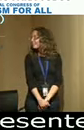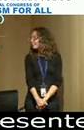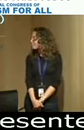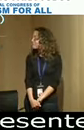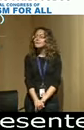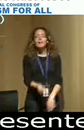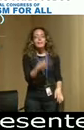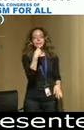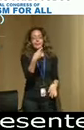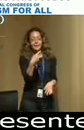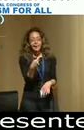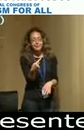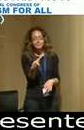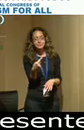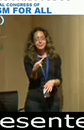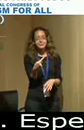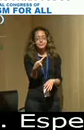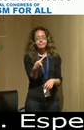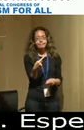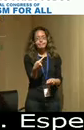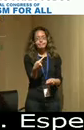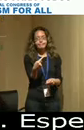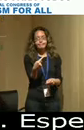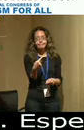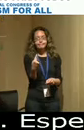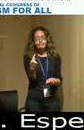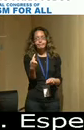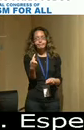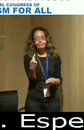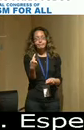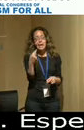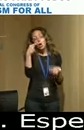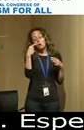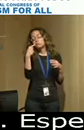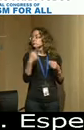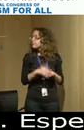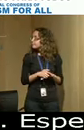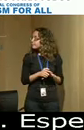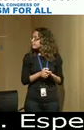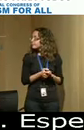Bueno, como decía, que lo más probable...